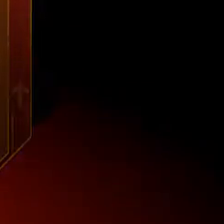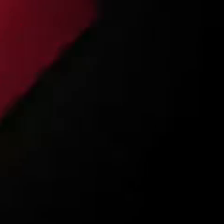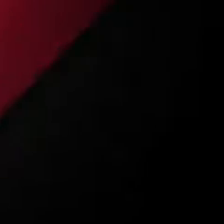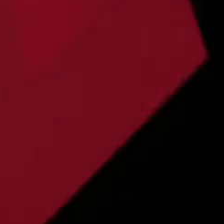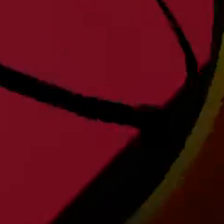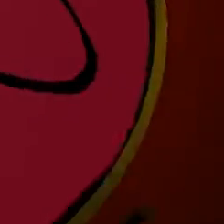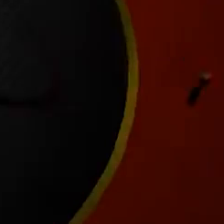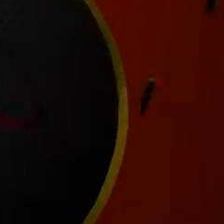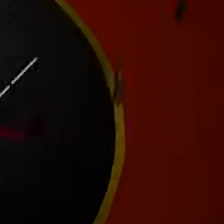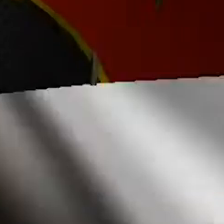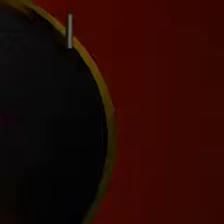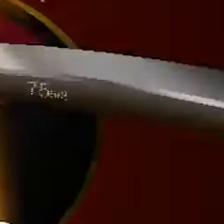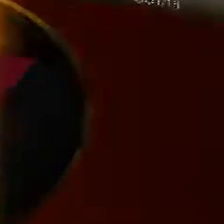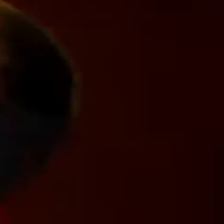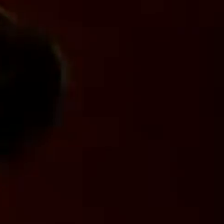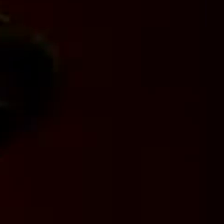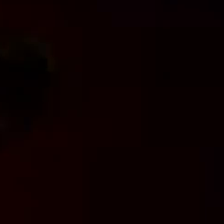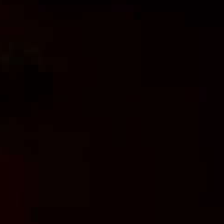3,186 pesos con 88 centavos.